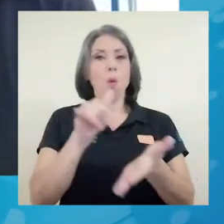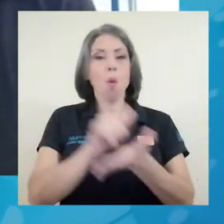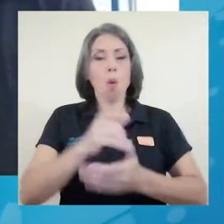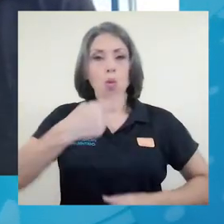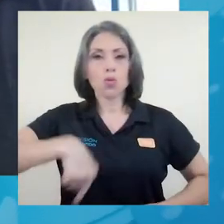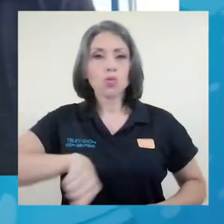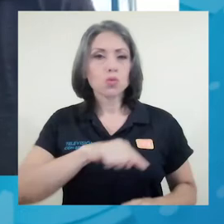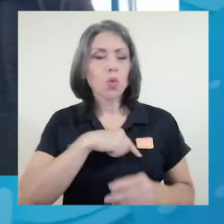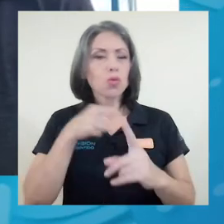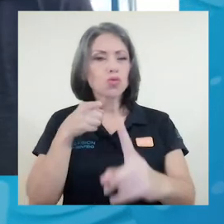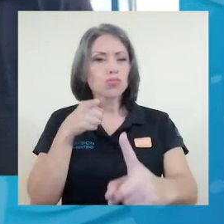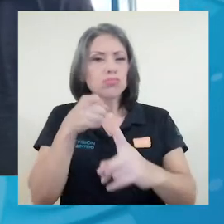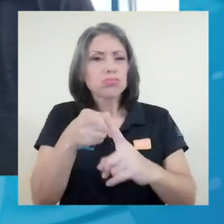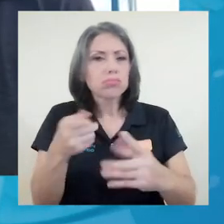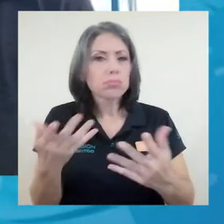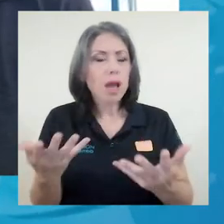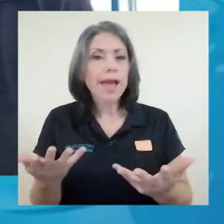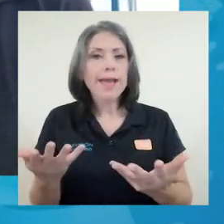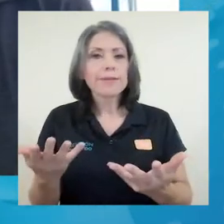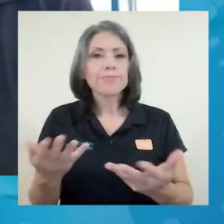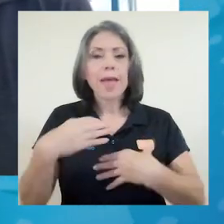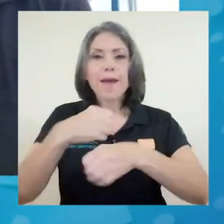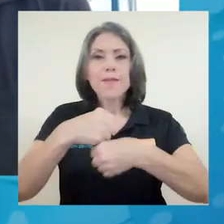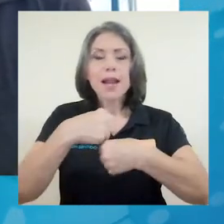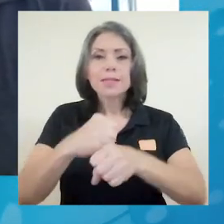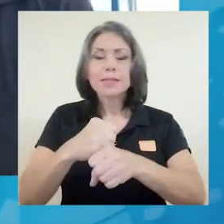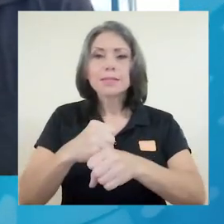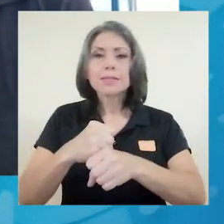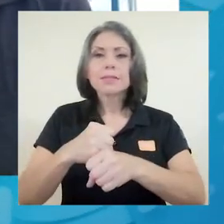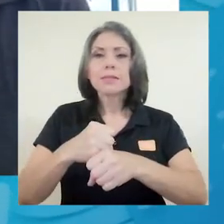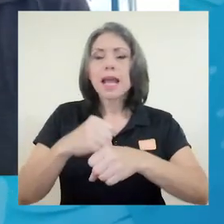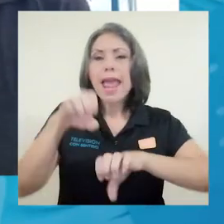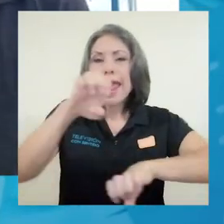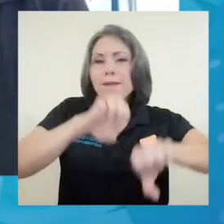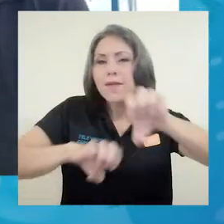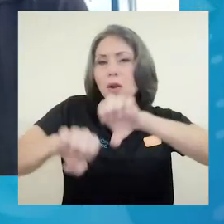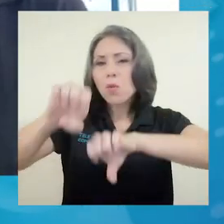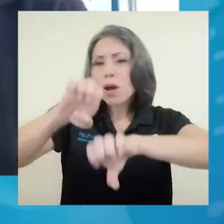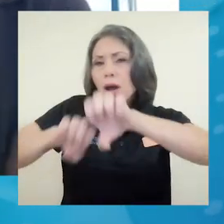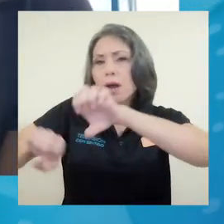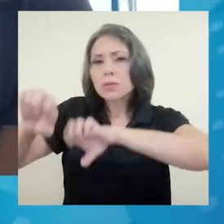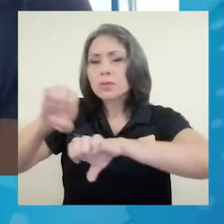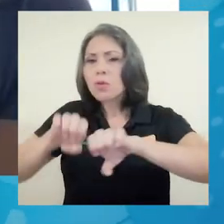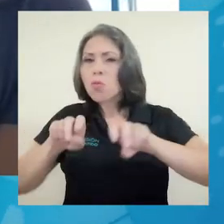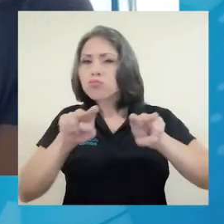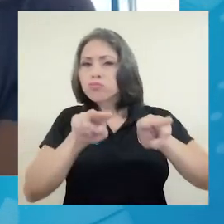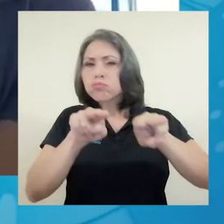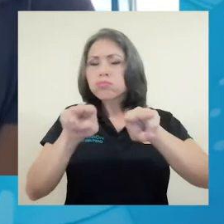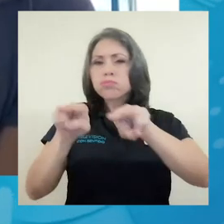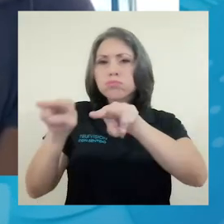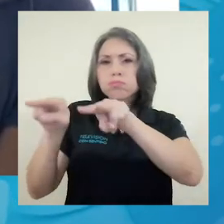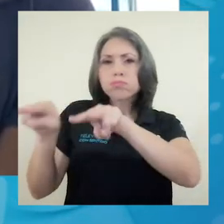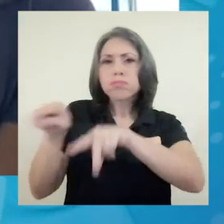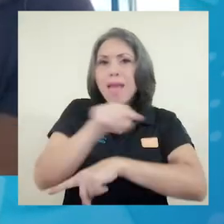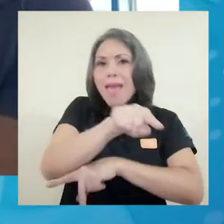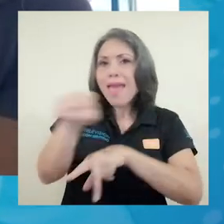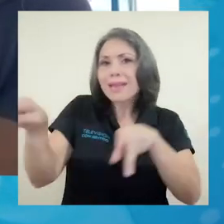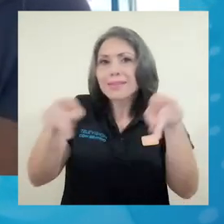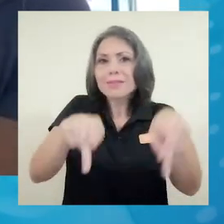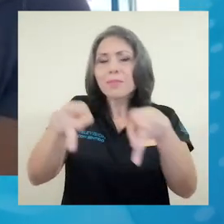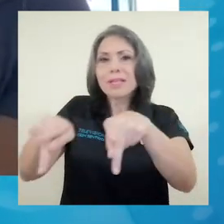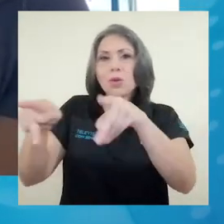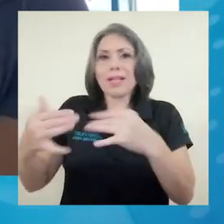realizar una evaluación de la población que está en este momento inmersa en ese entorno laboral